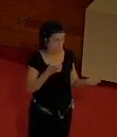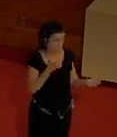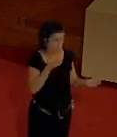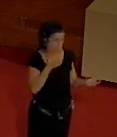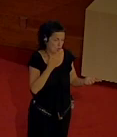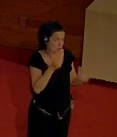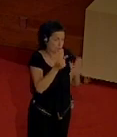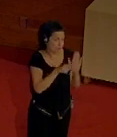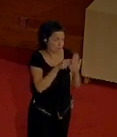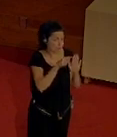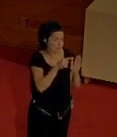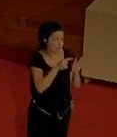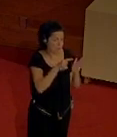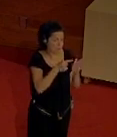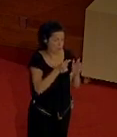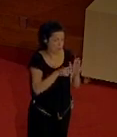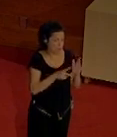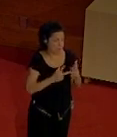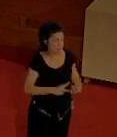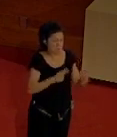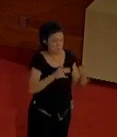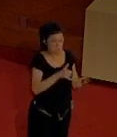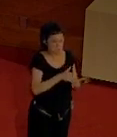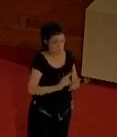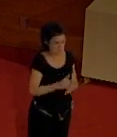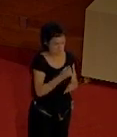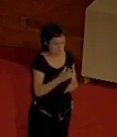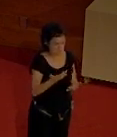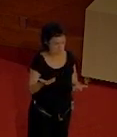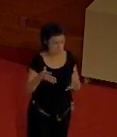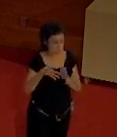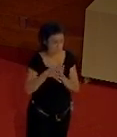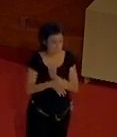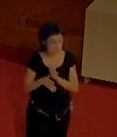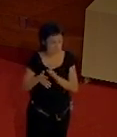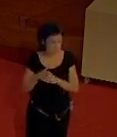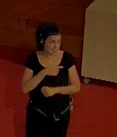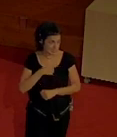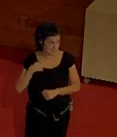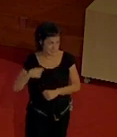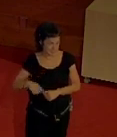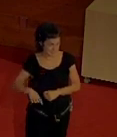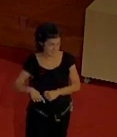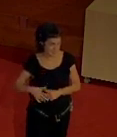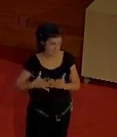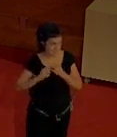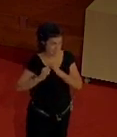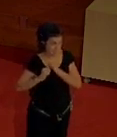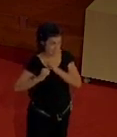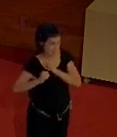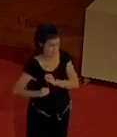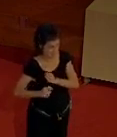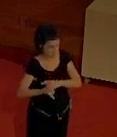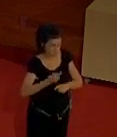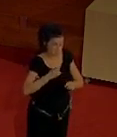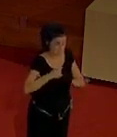el talón de Aquiles es la dependencia China de mercados para la venta y para la compra